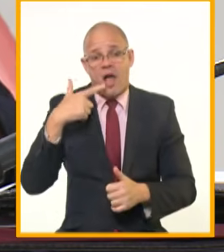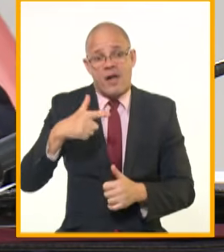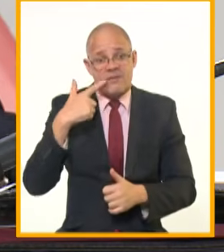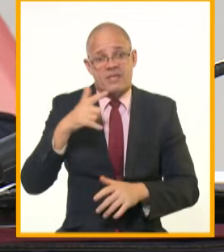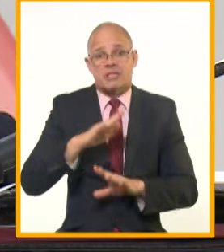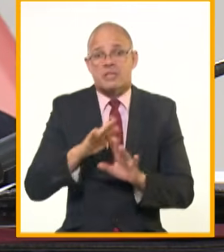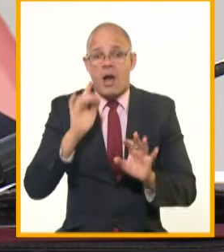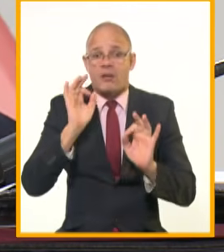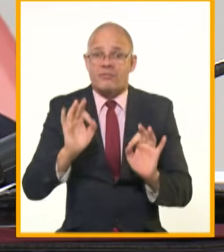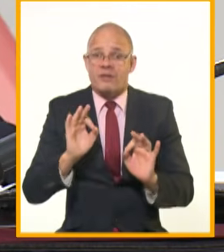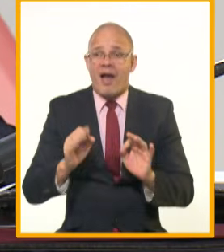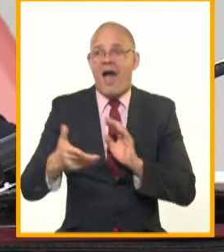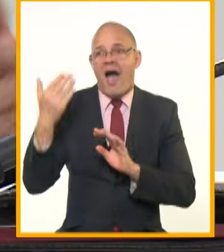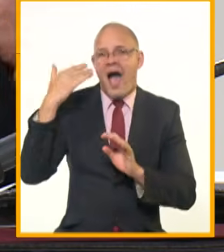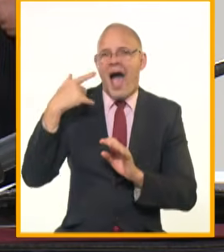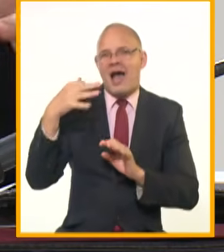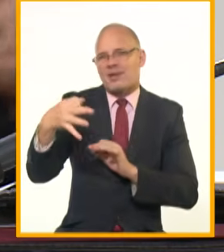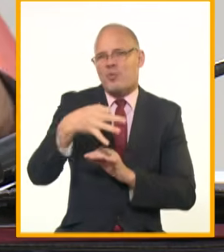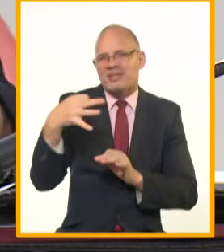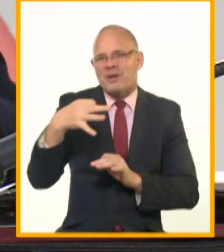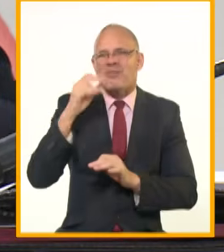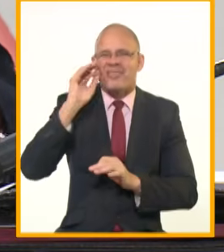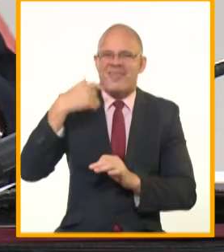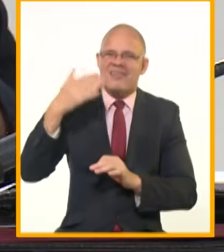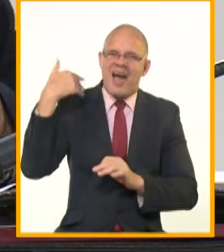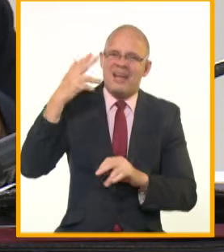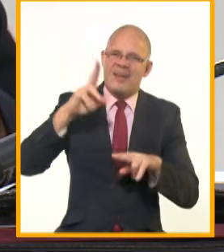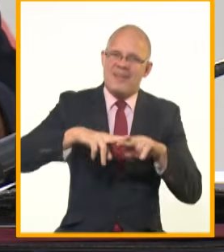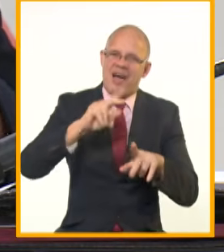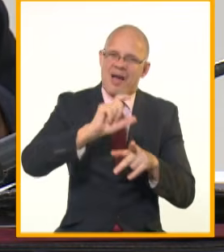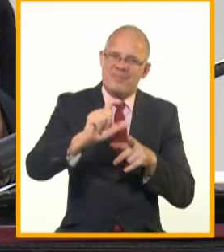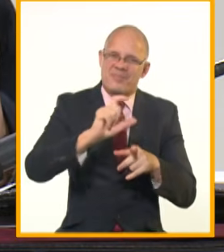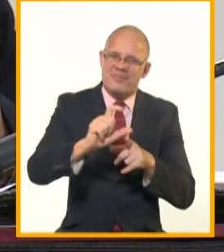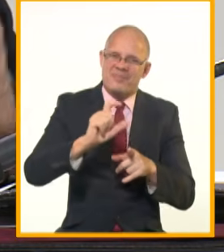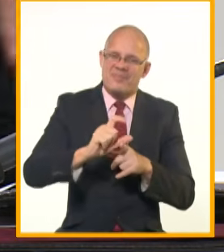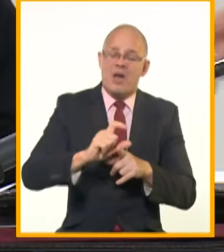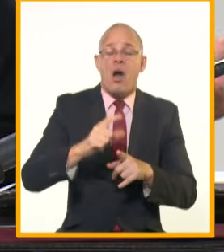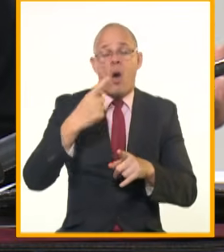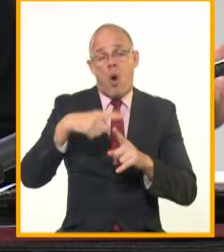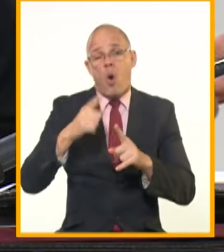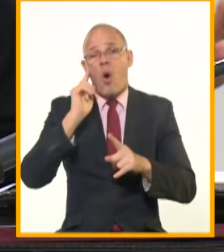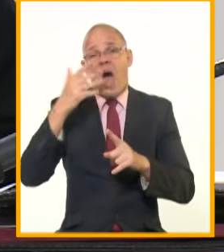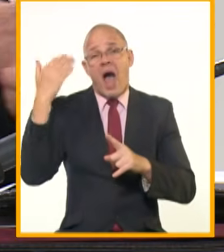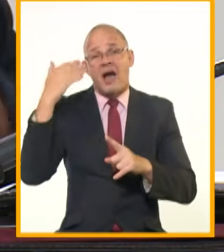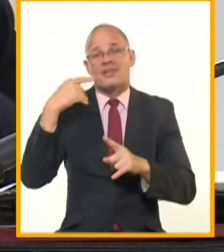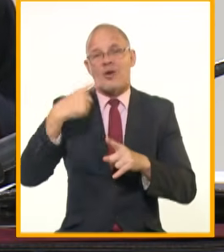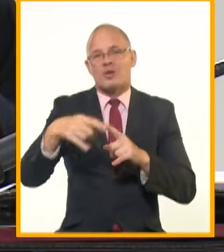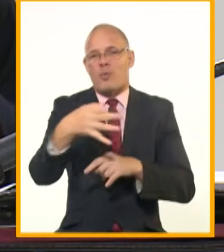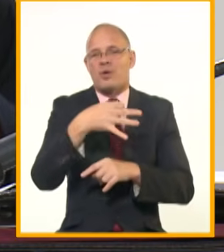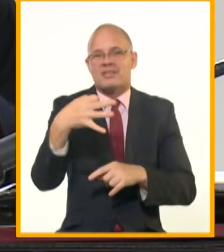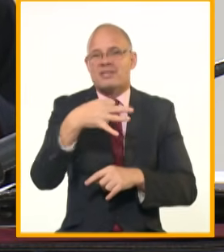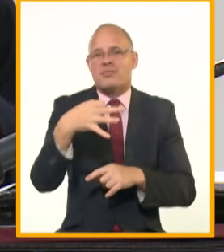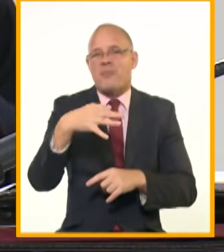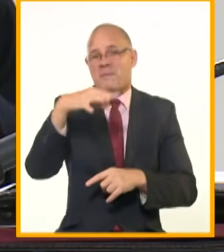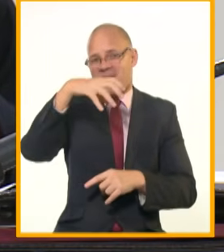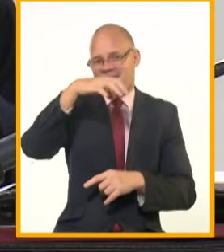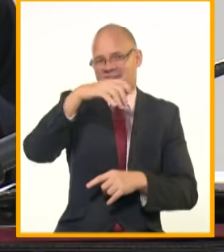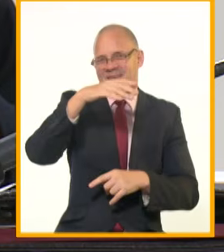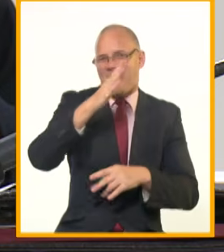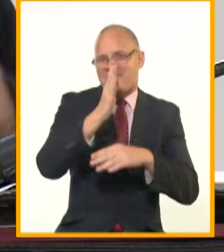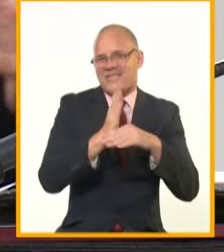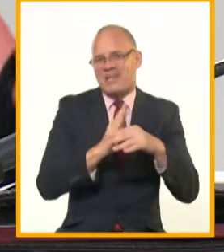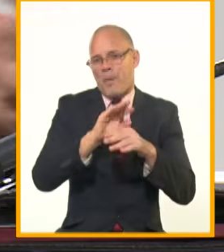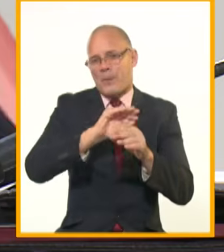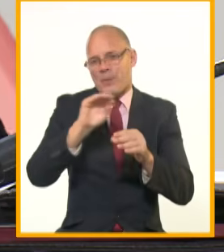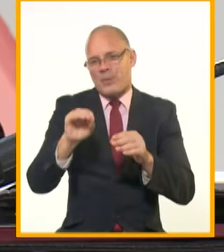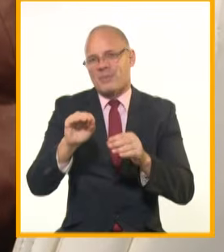de municipios de la antigua Habana, municipios de Pinar del Río, y eso también de alguna manera, gobernador, lleva a ese otro